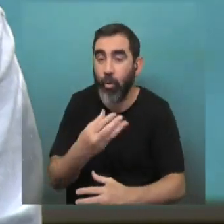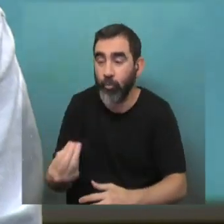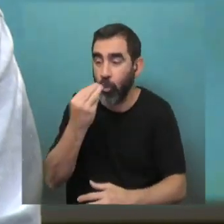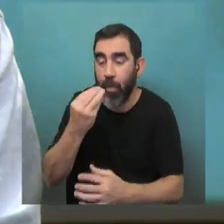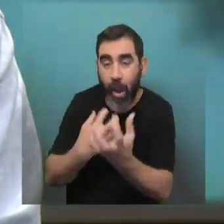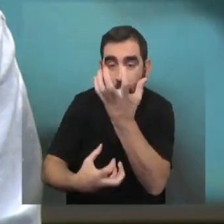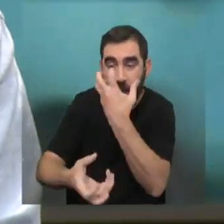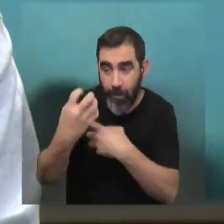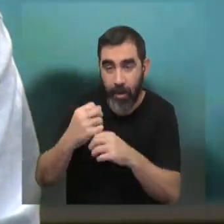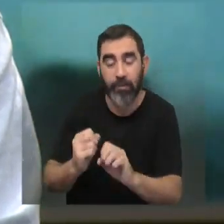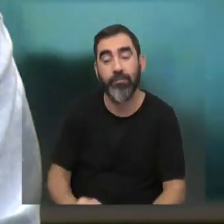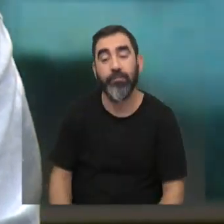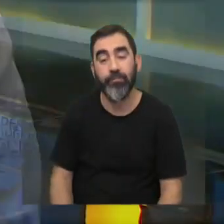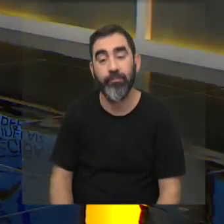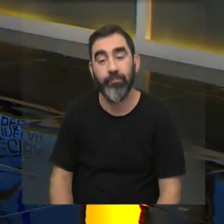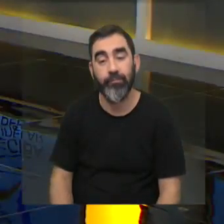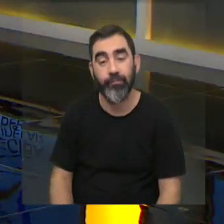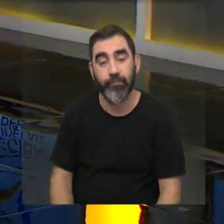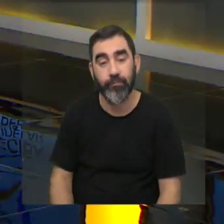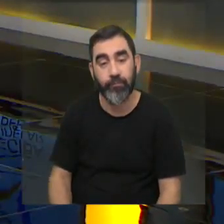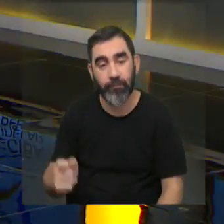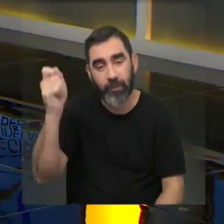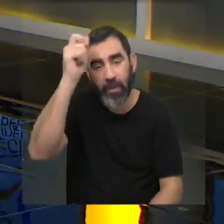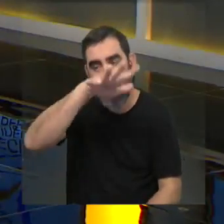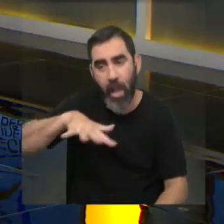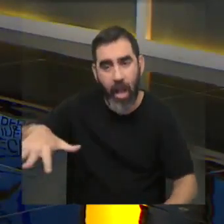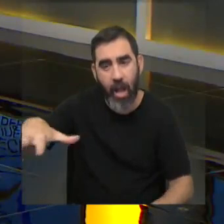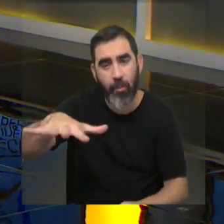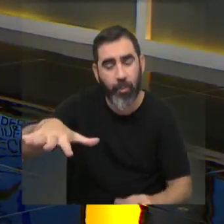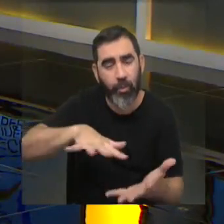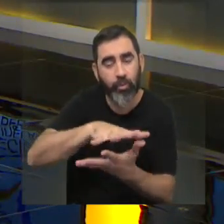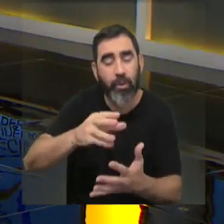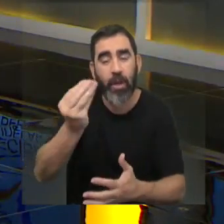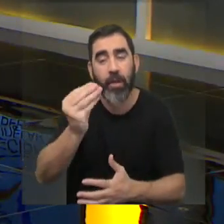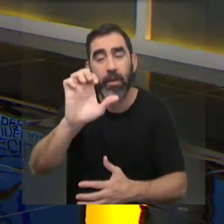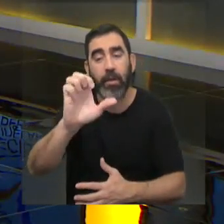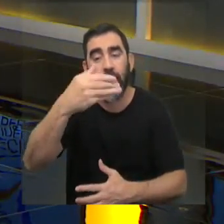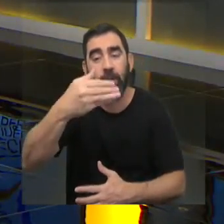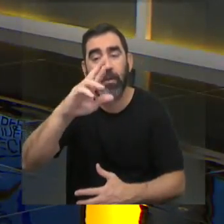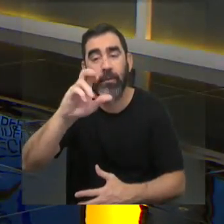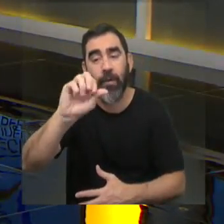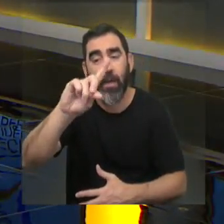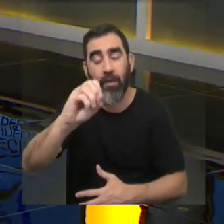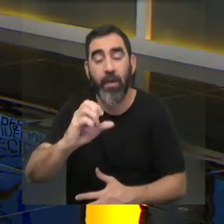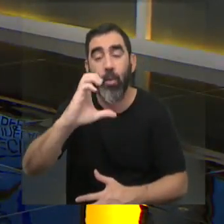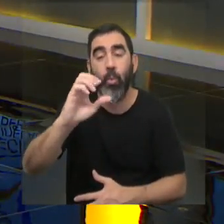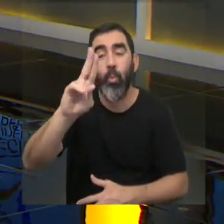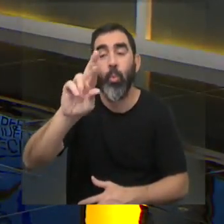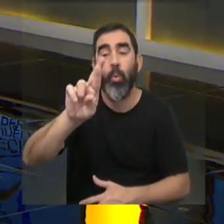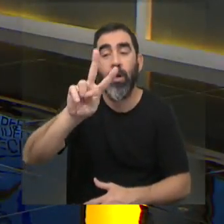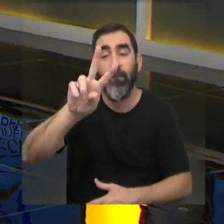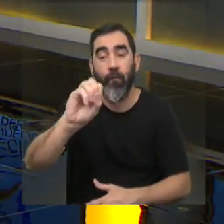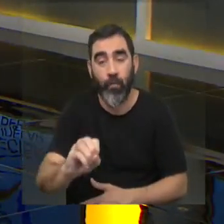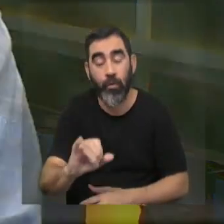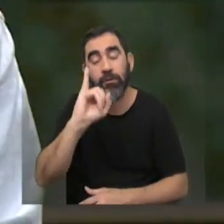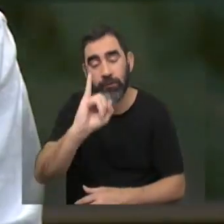por los herbívoros. Ustedes trabajaron con campos experimentales en la zona de Quebrada de los Cuervos. Exactamente, en la zona de la Quebrada de los Cuervos. Esto surgió a